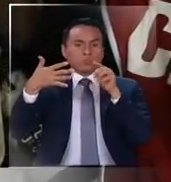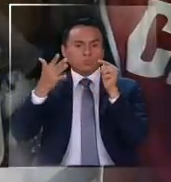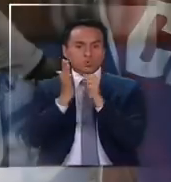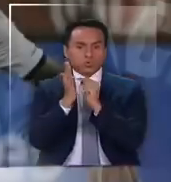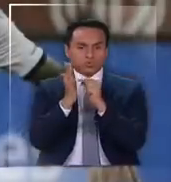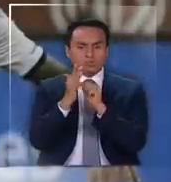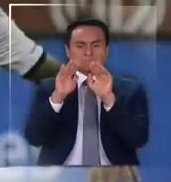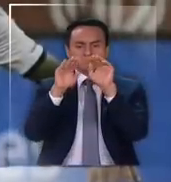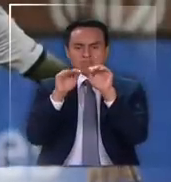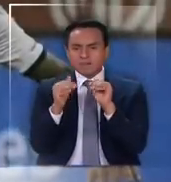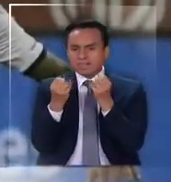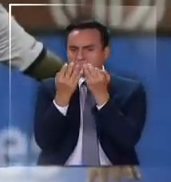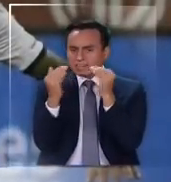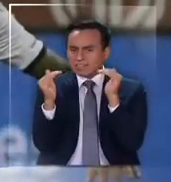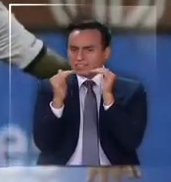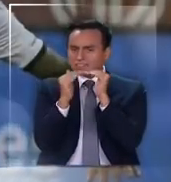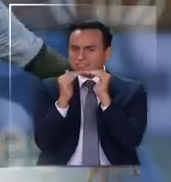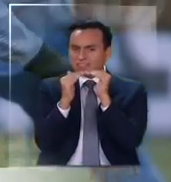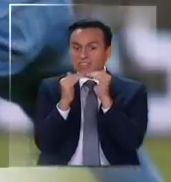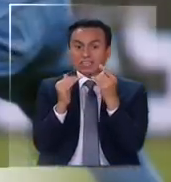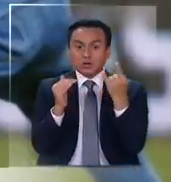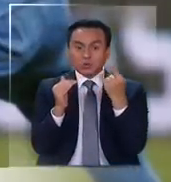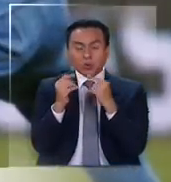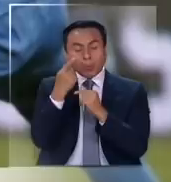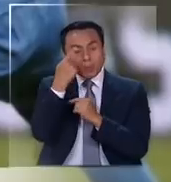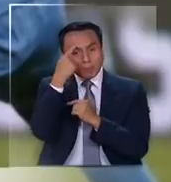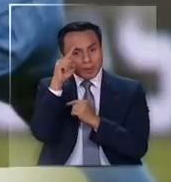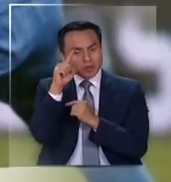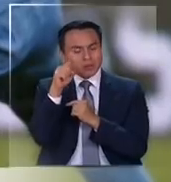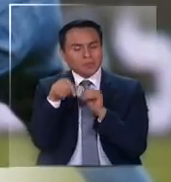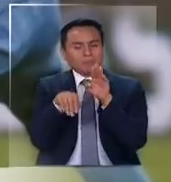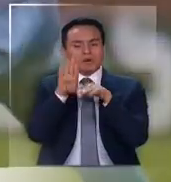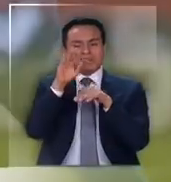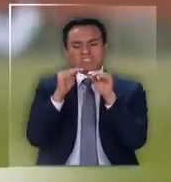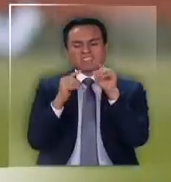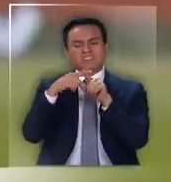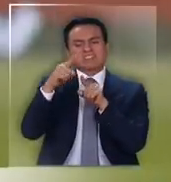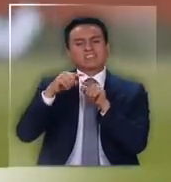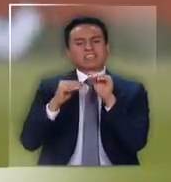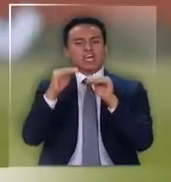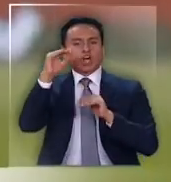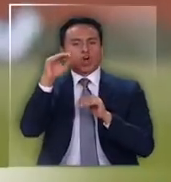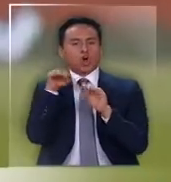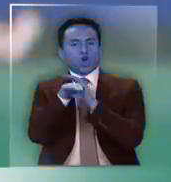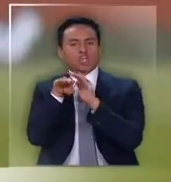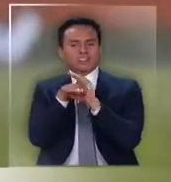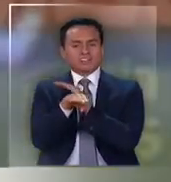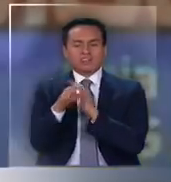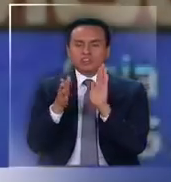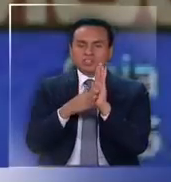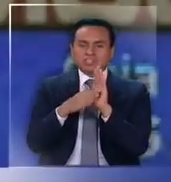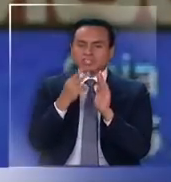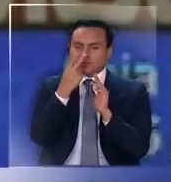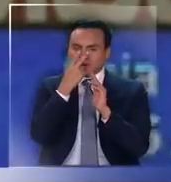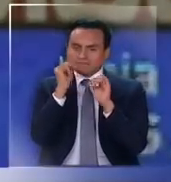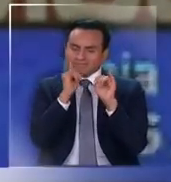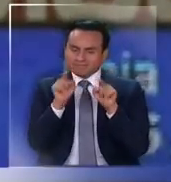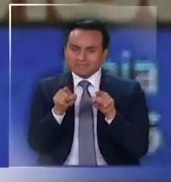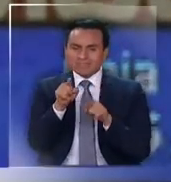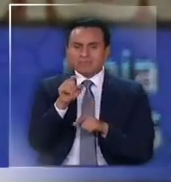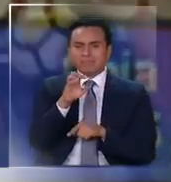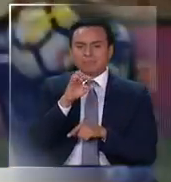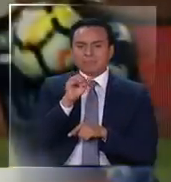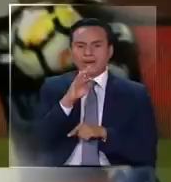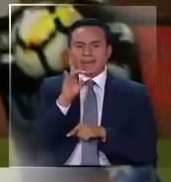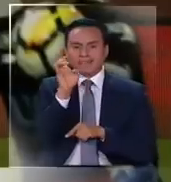la misma cantidad de unidades que la U, pero con mayor diferencia de goles. Hay que constatar de igual forma que Esteban